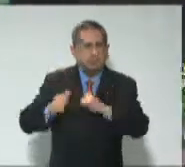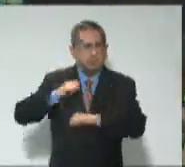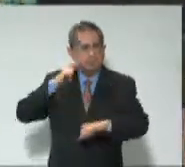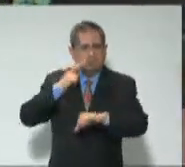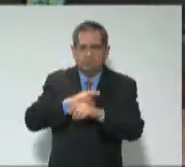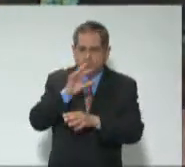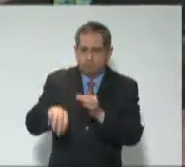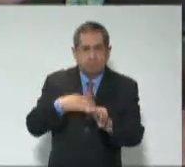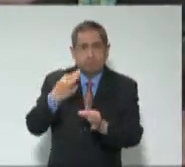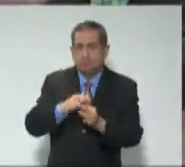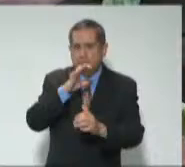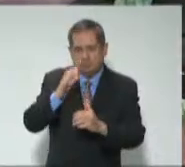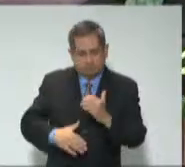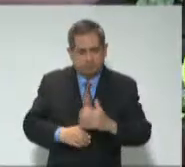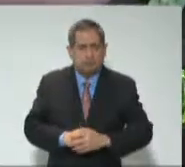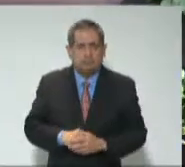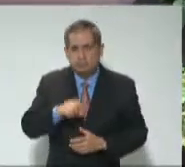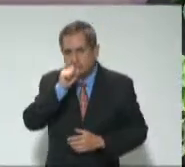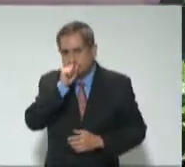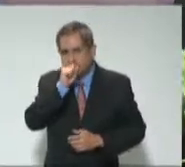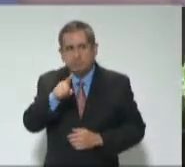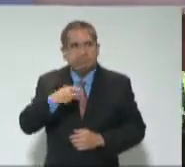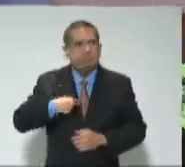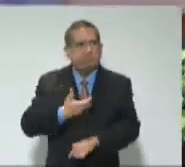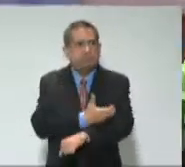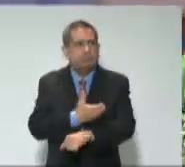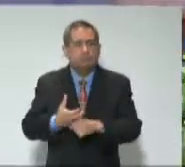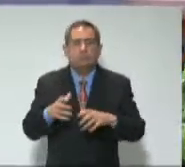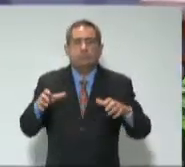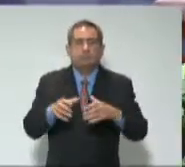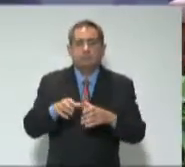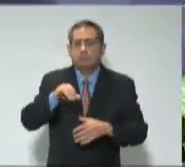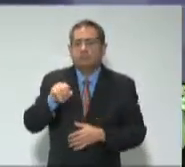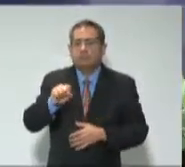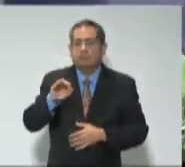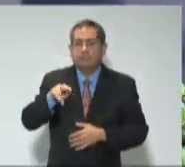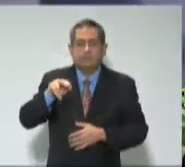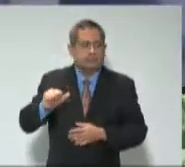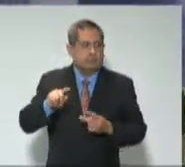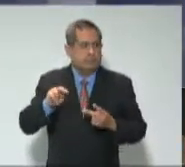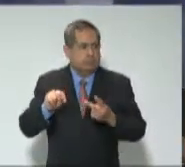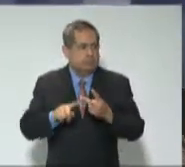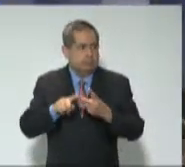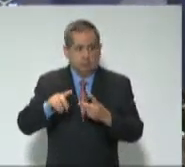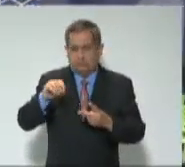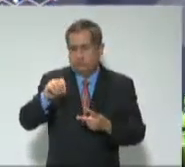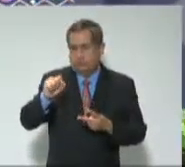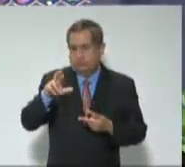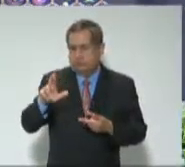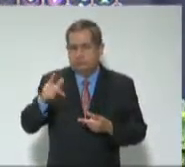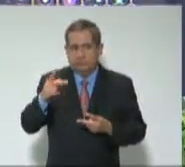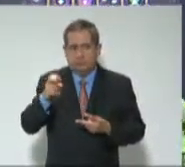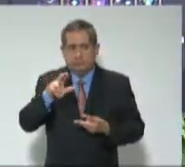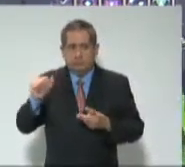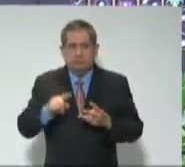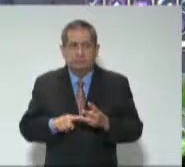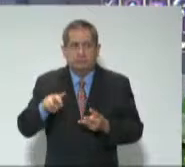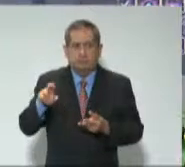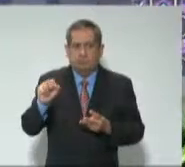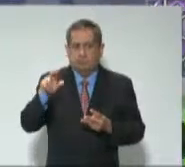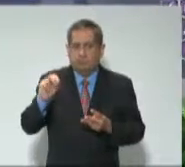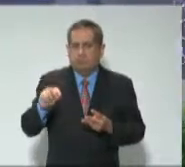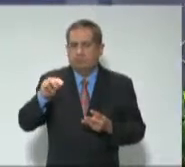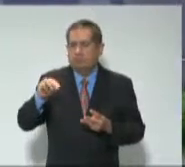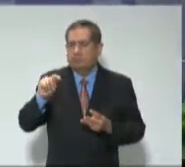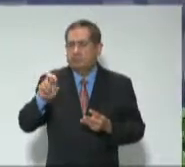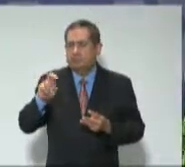este instituto también saludo a mis colegas Josefina Román Vergara Óscar Mauricio guerra Ford Rosendo Eugenio